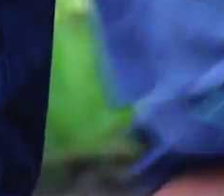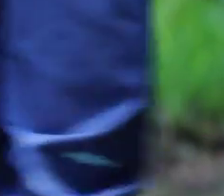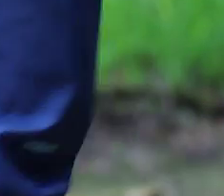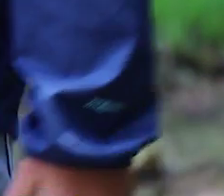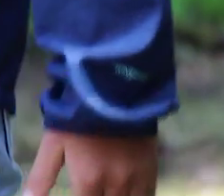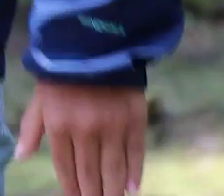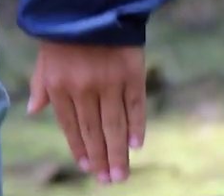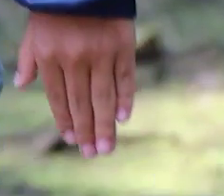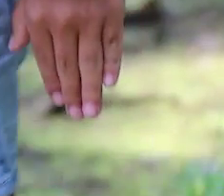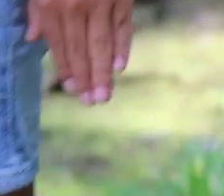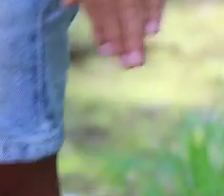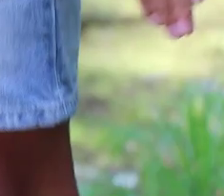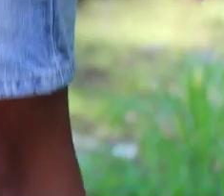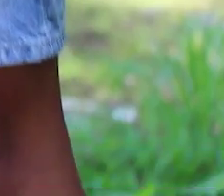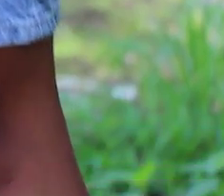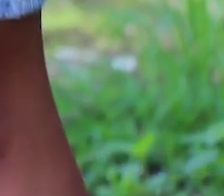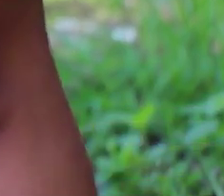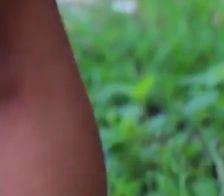pies,